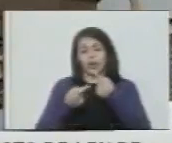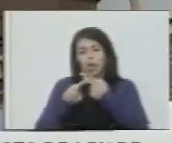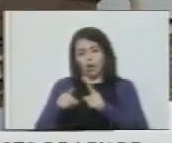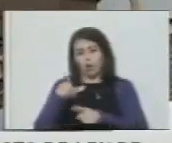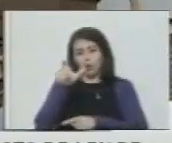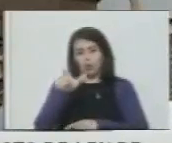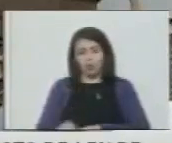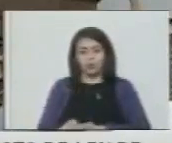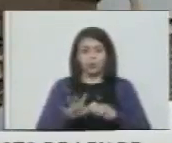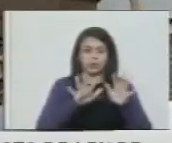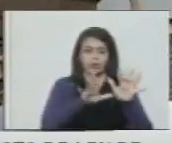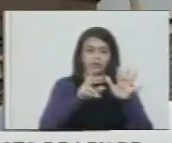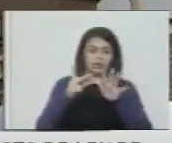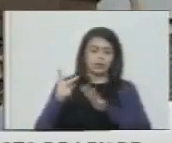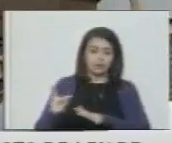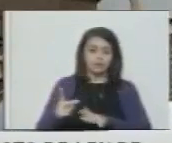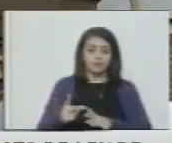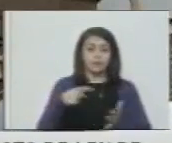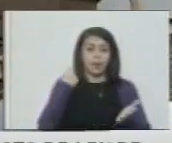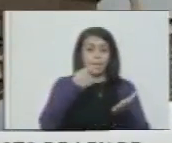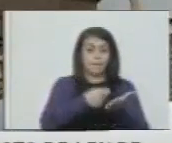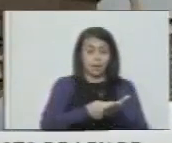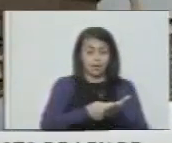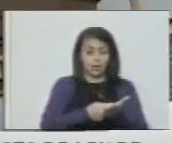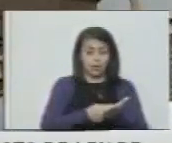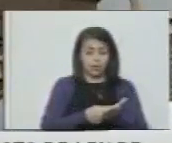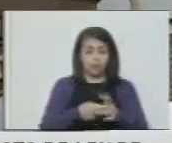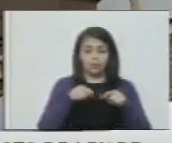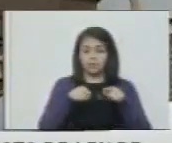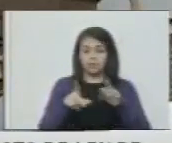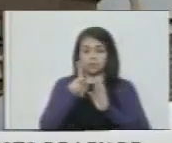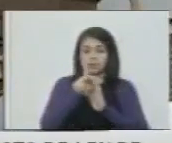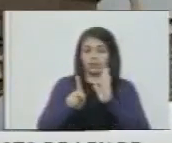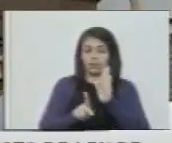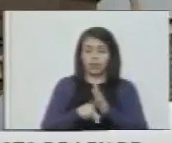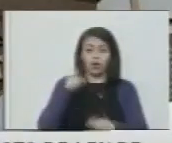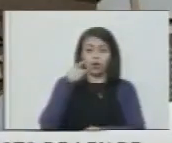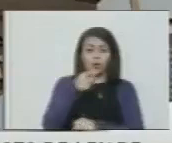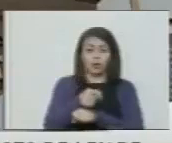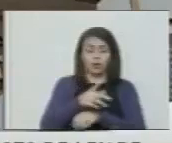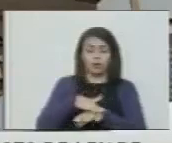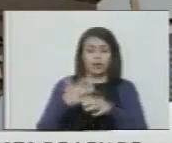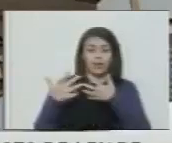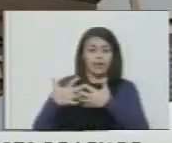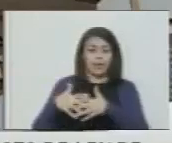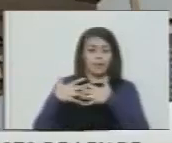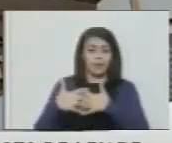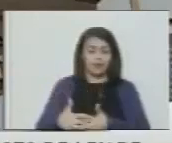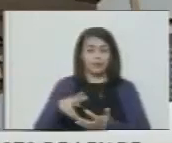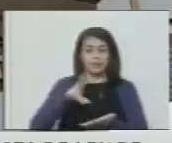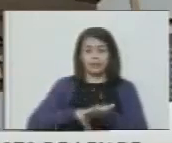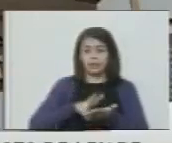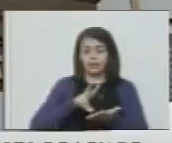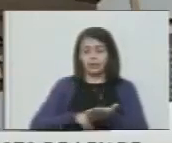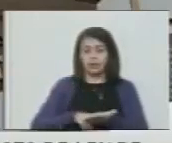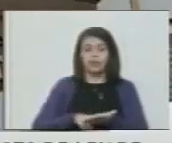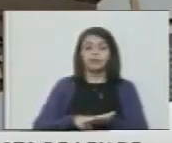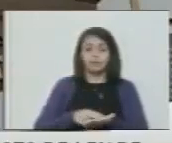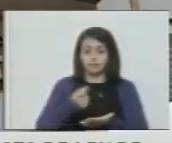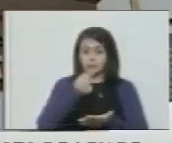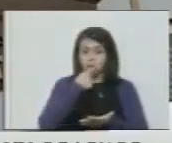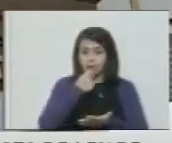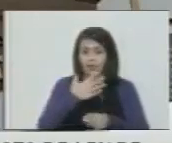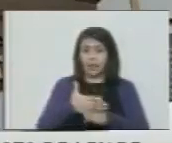otro. 17. Indemnización. Principal obligación de las empresas de seguro, de